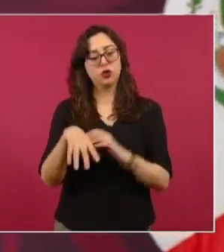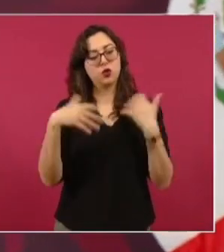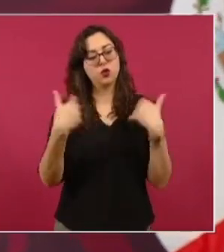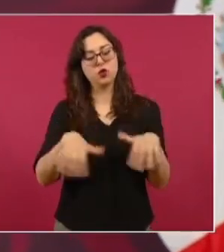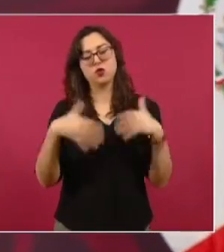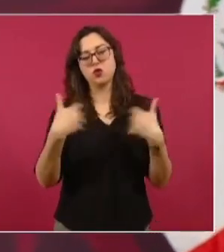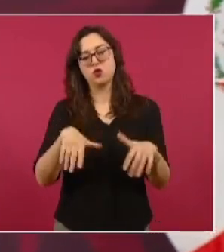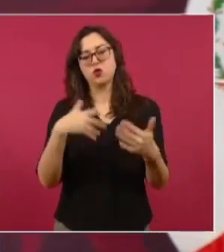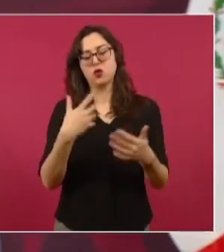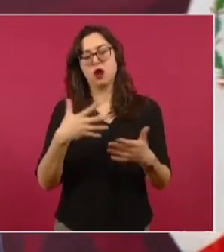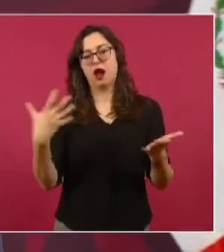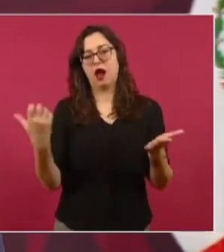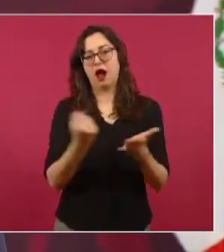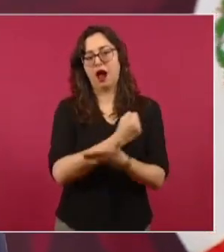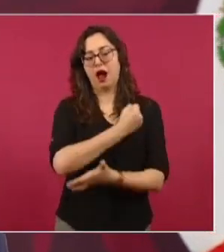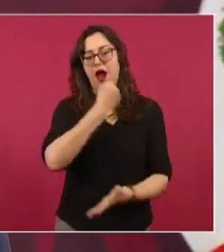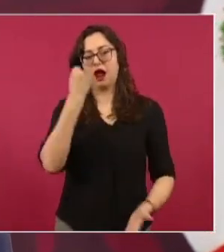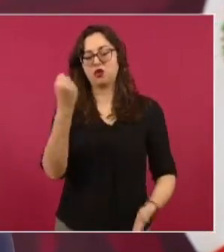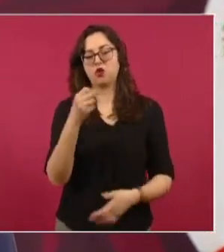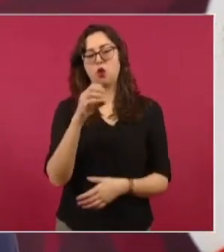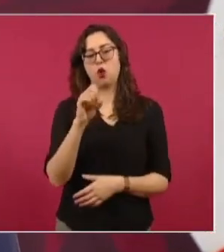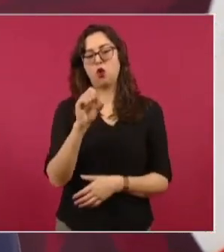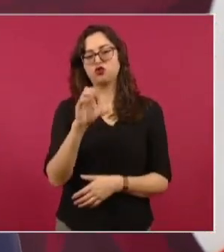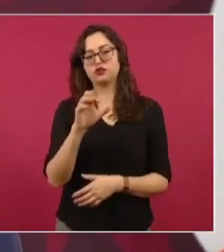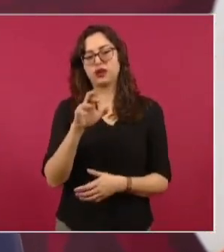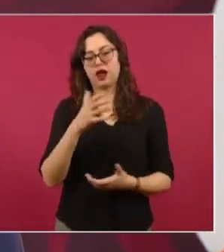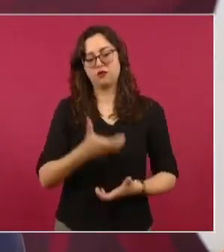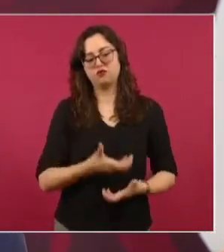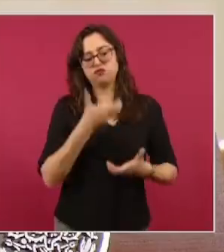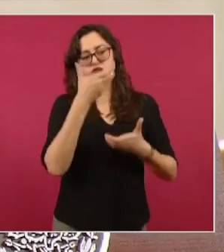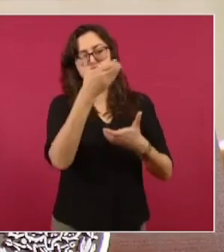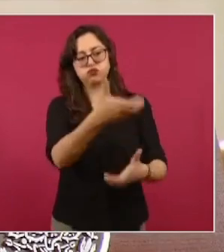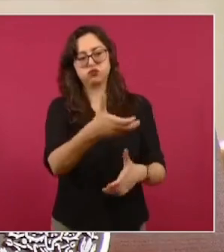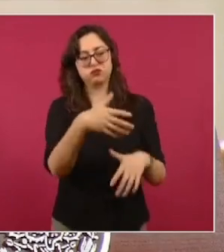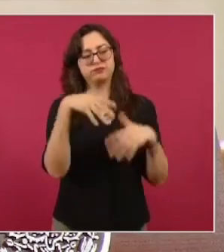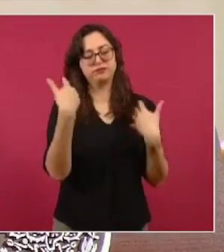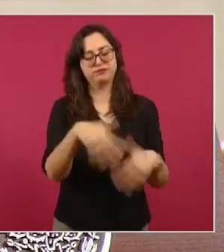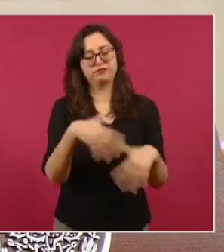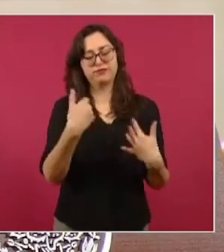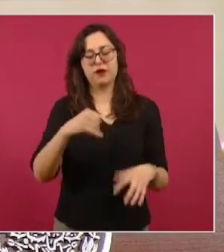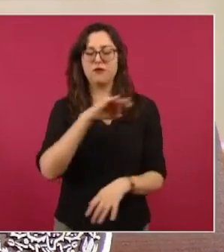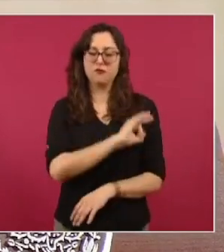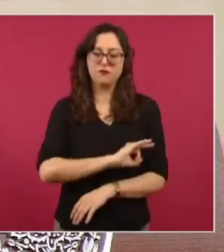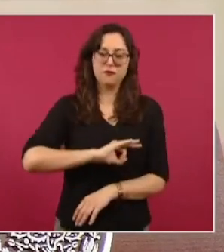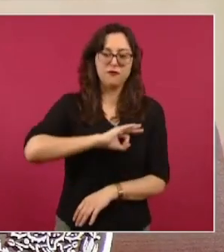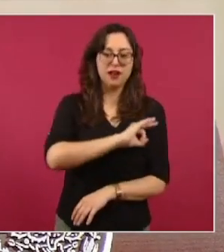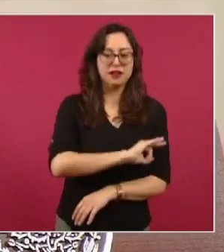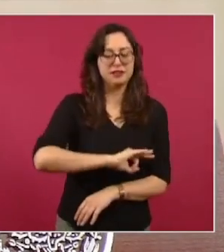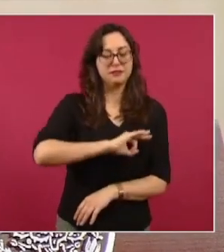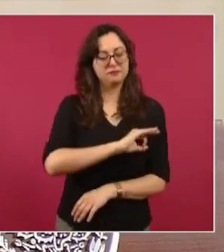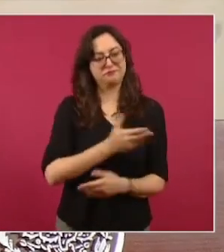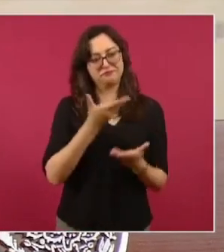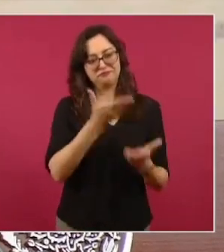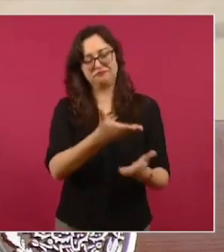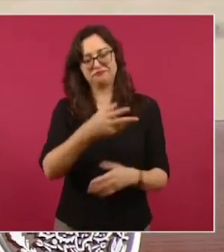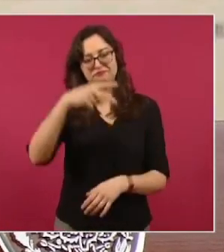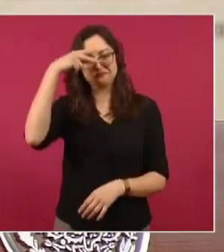con la película Pinocho. Nuestras felicitaciones a este mexicano